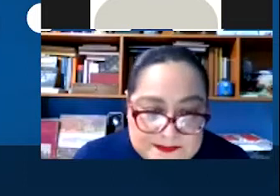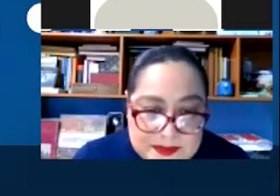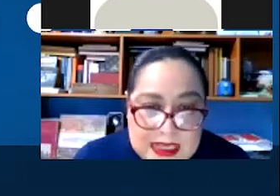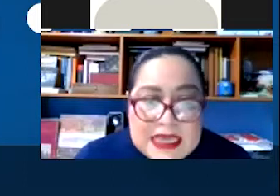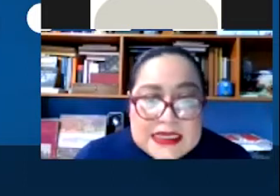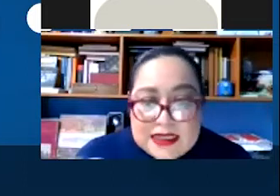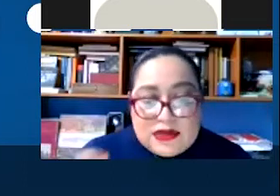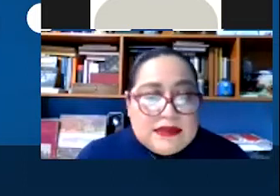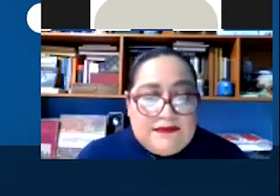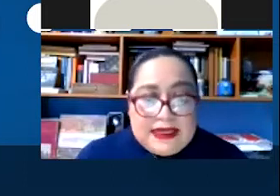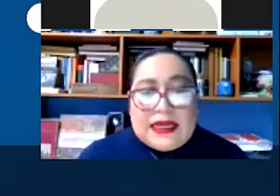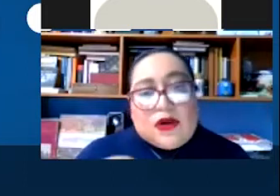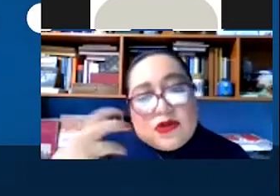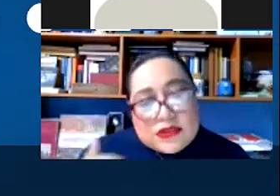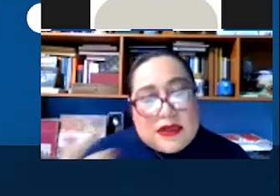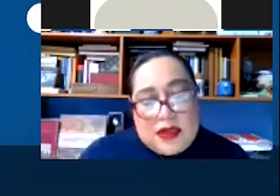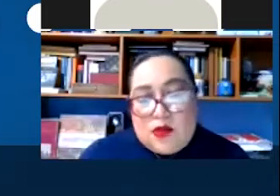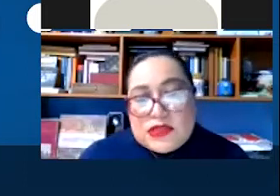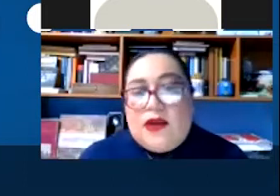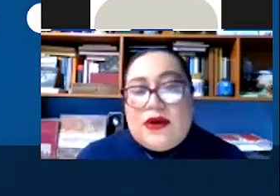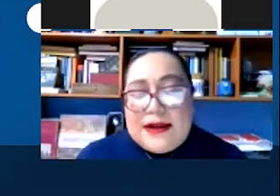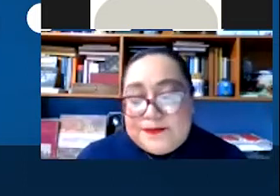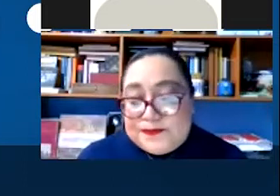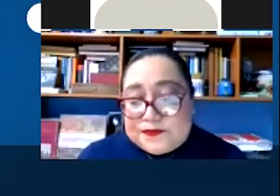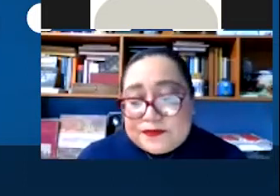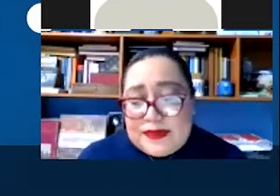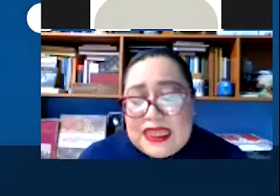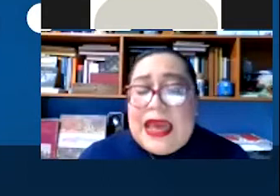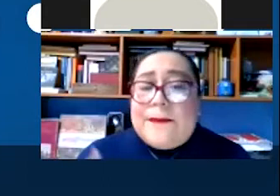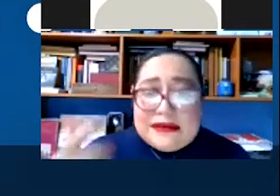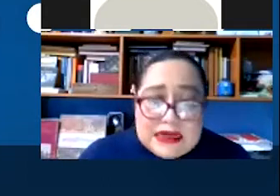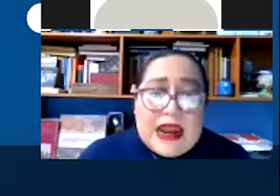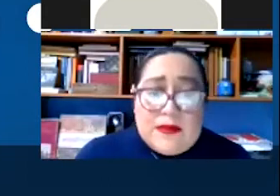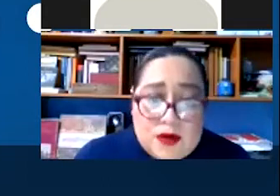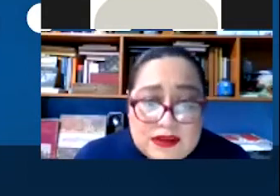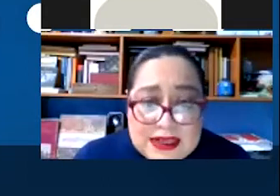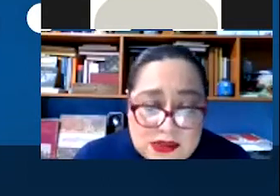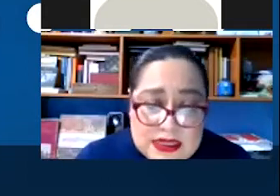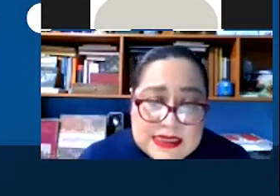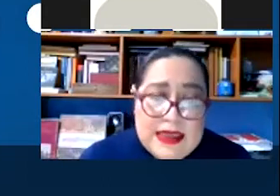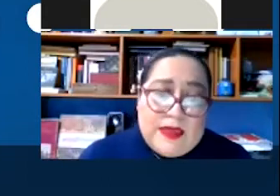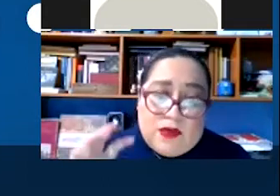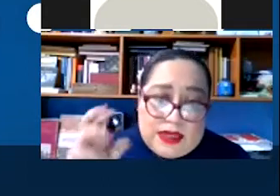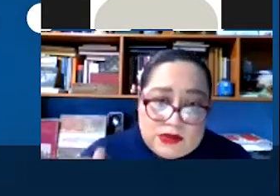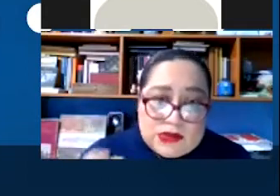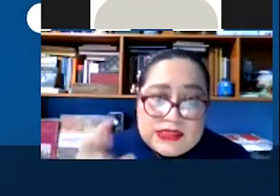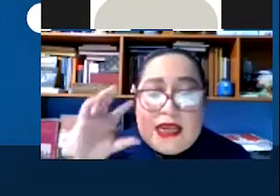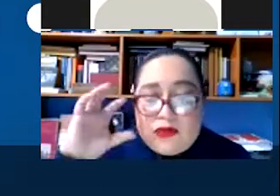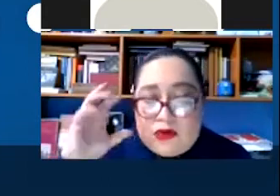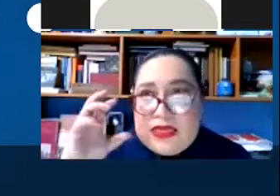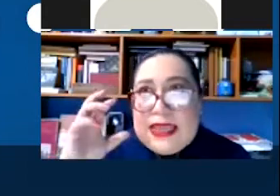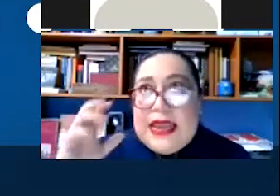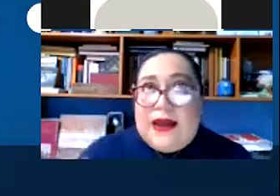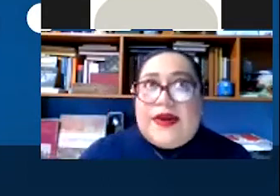prácticas. Y eso significa que nosotros tenemos que lograr, a partir a lo mejor de acciones de educación social,